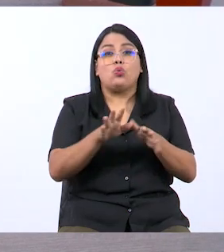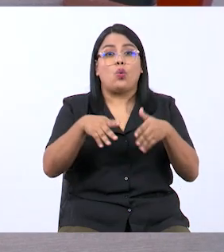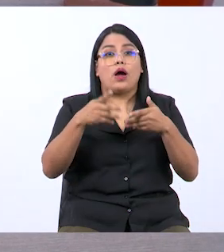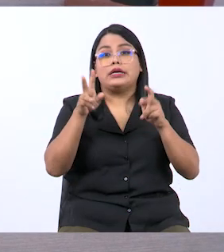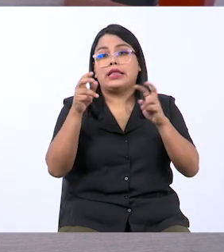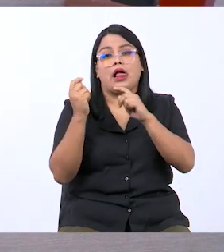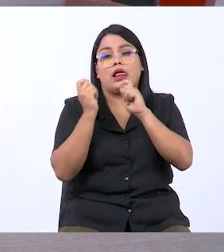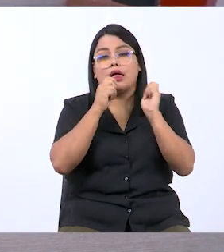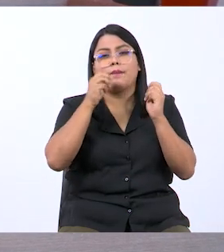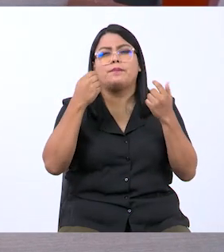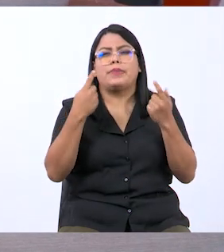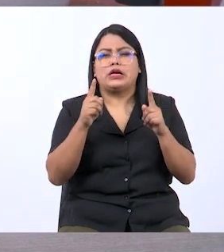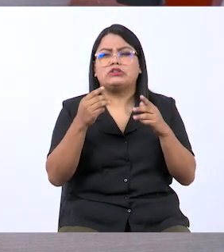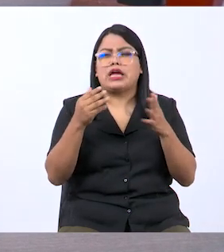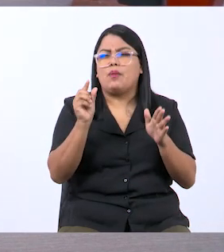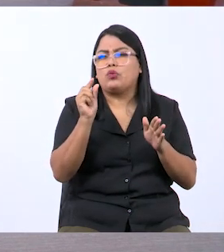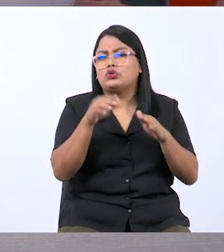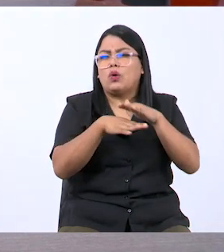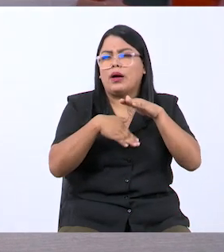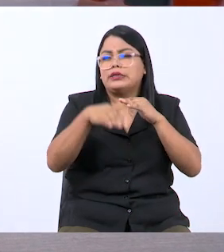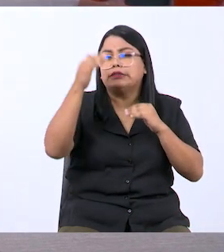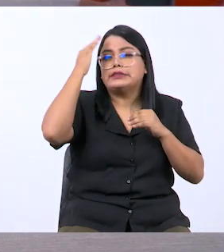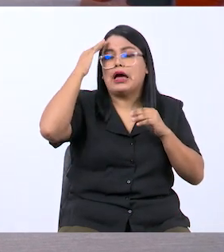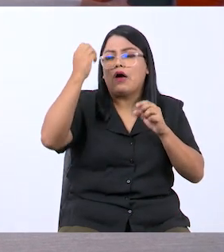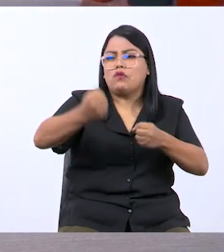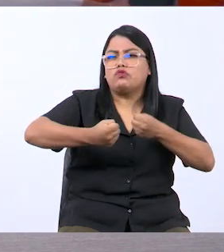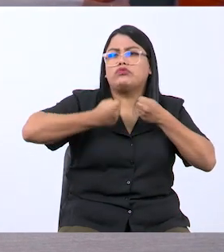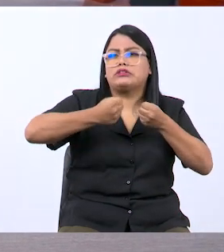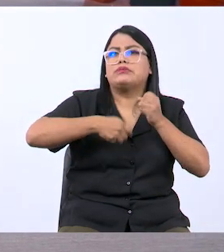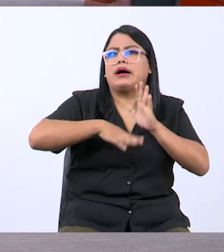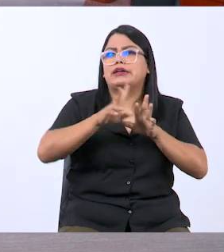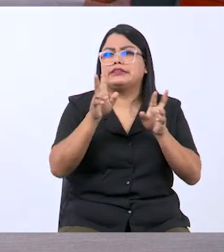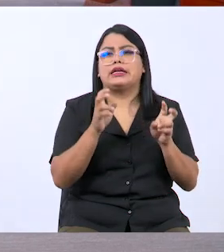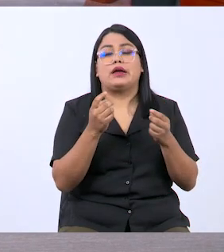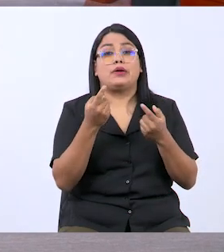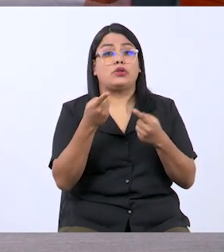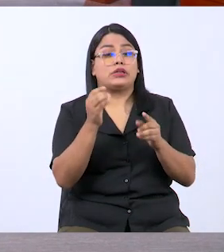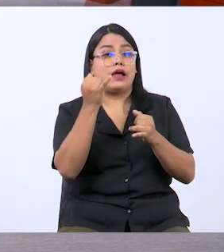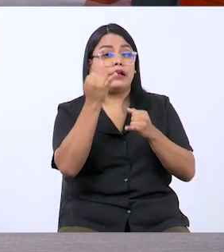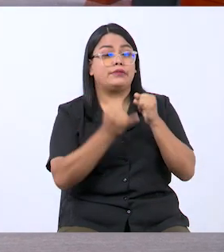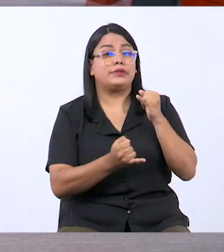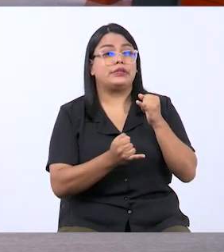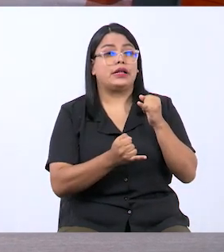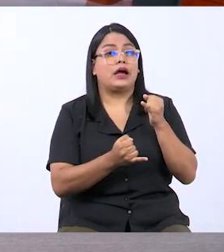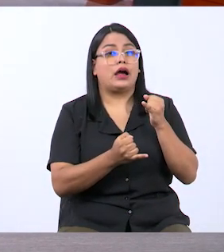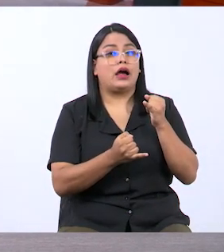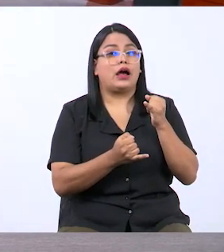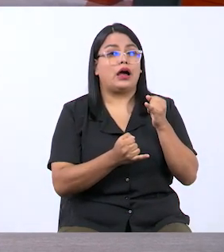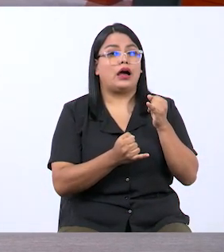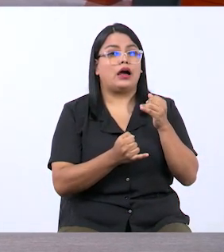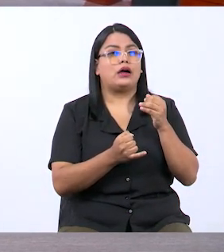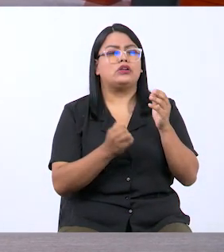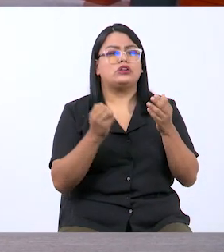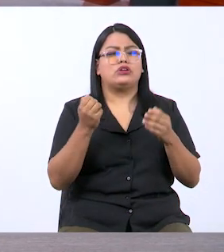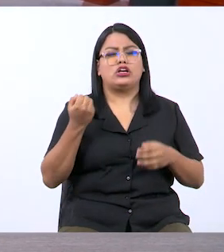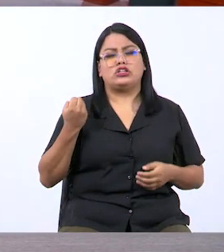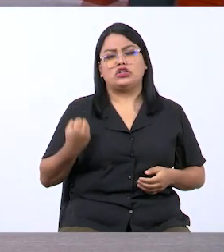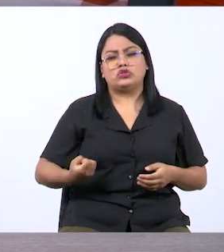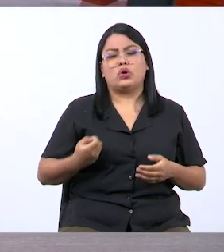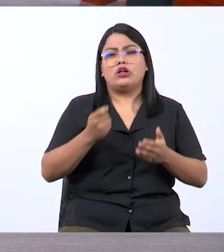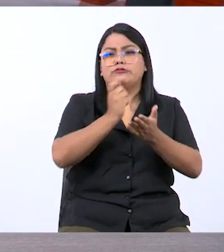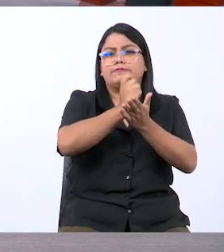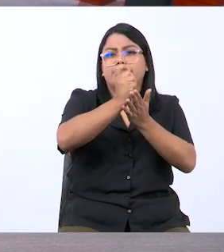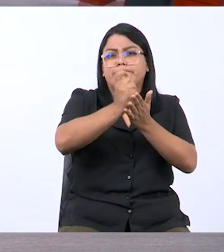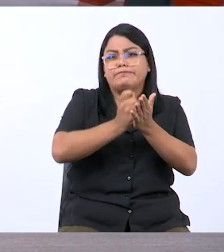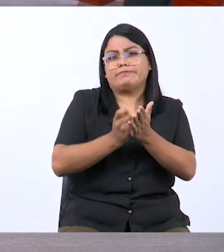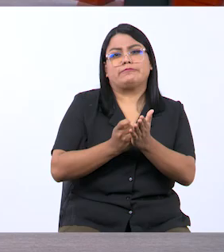por ejemplo, pero si ya lo conocen, para ampliar o reforzar. Y al final, en la consolidación, por lo general, se busca que el estudiante